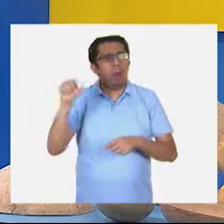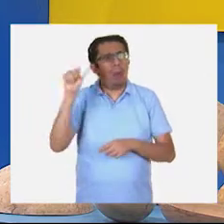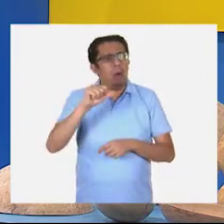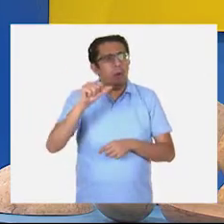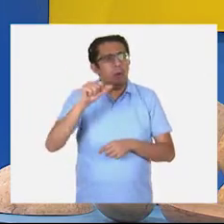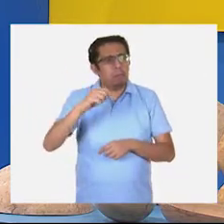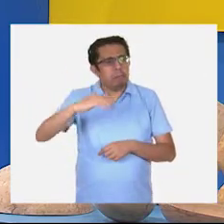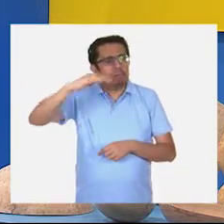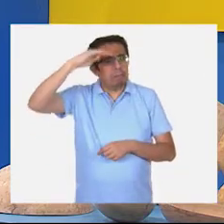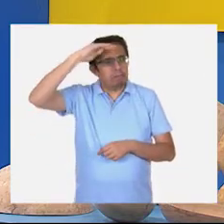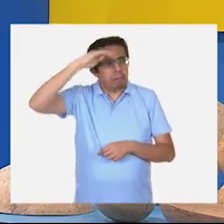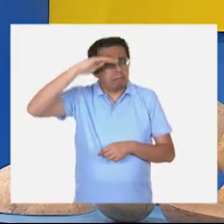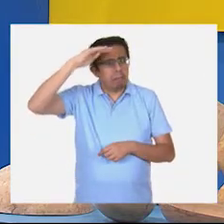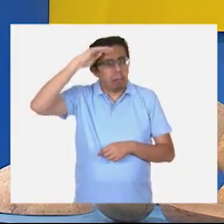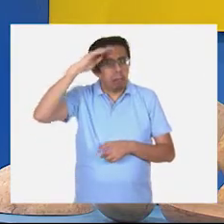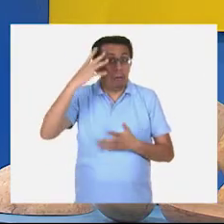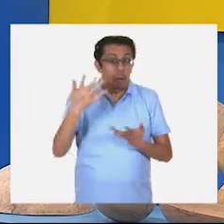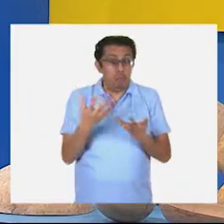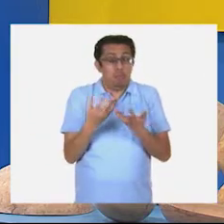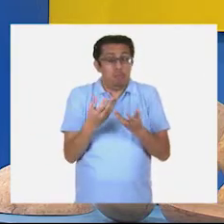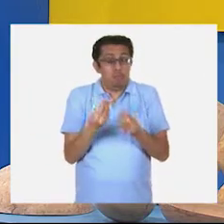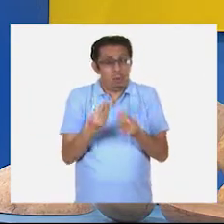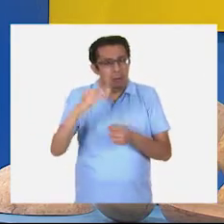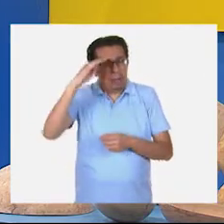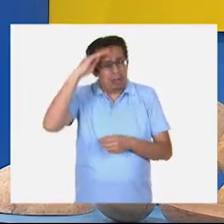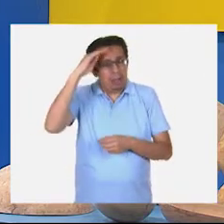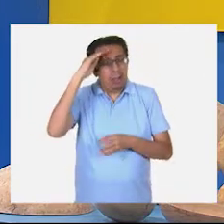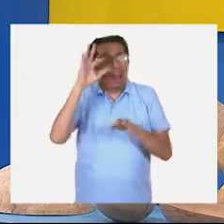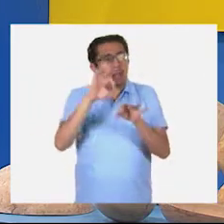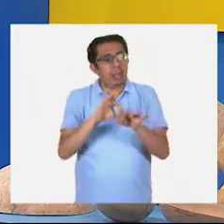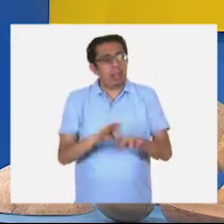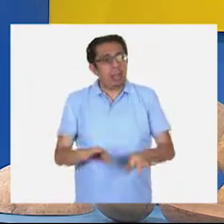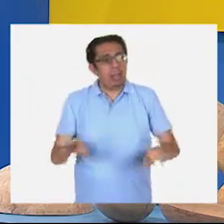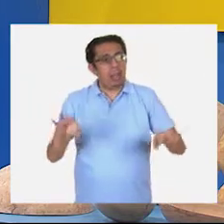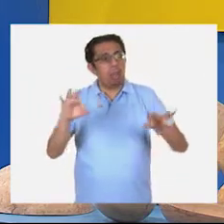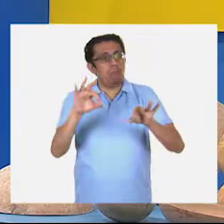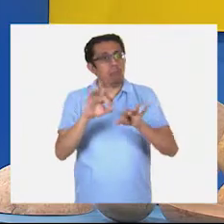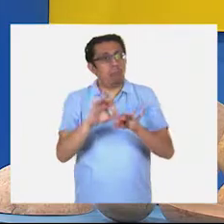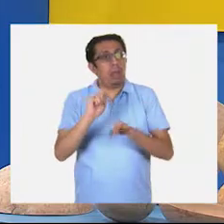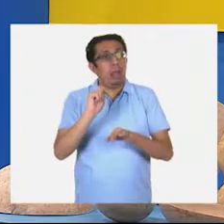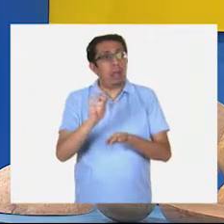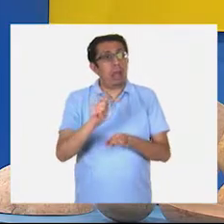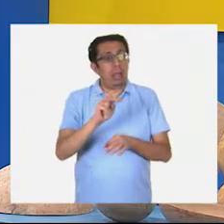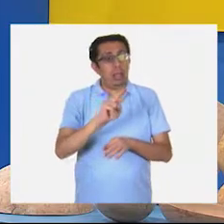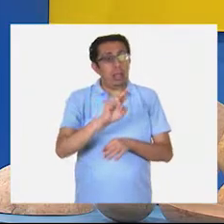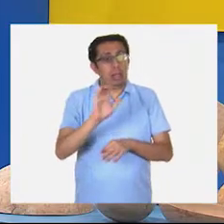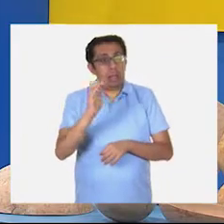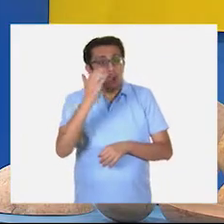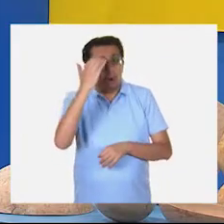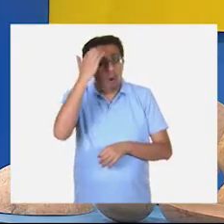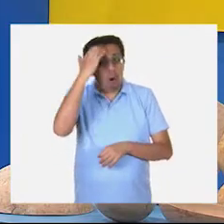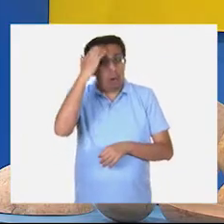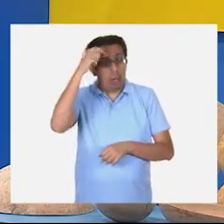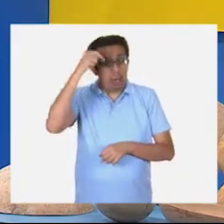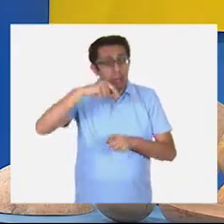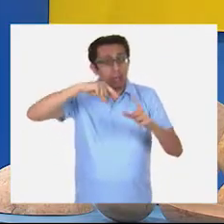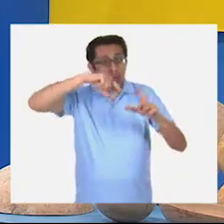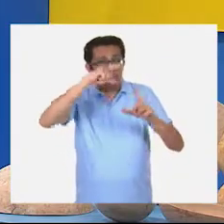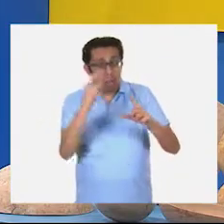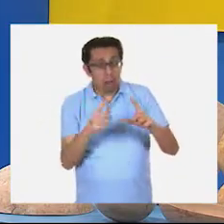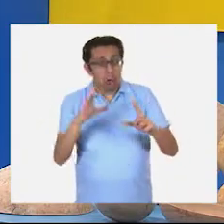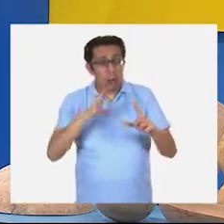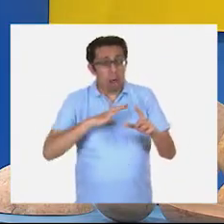un poquito o mucho sobre la importancia de reconocer legalmente la diversidad lingüística de